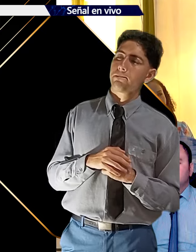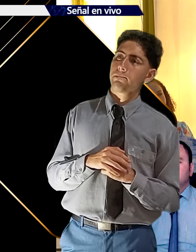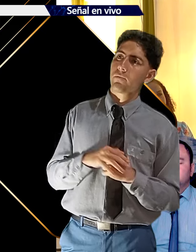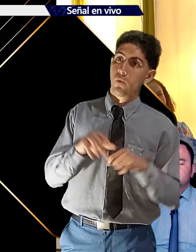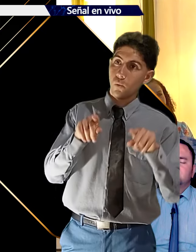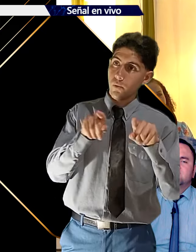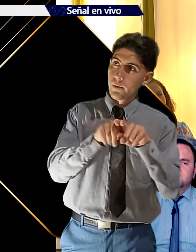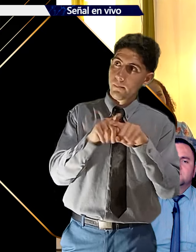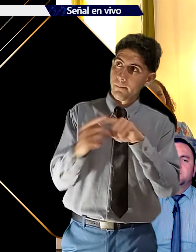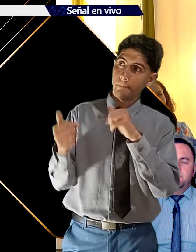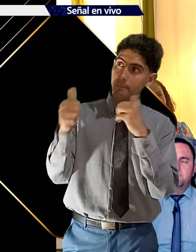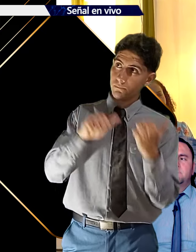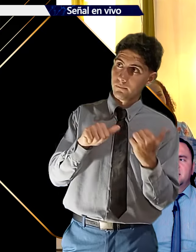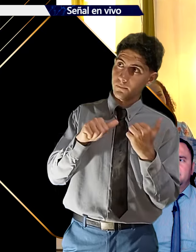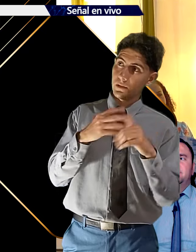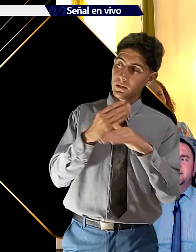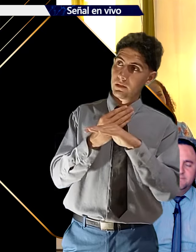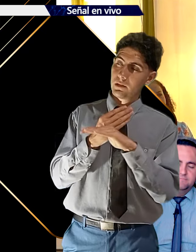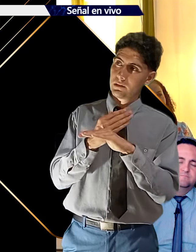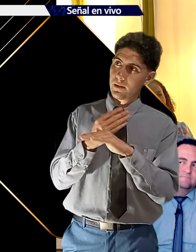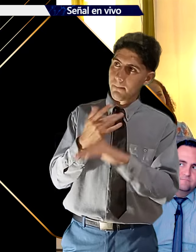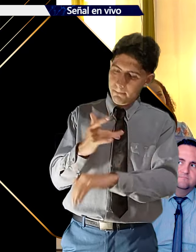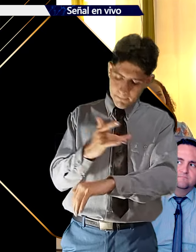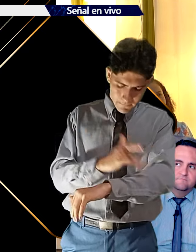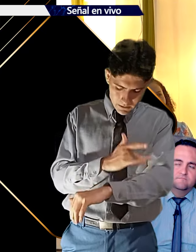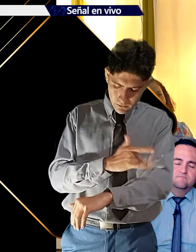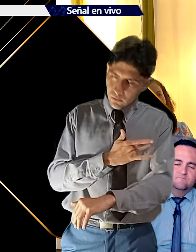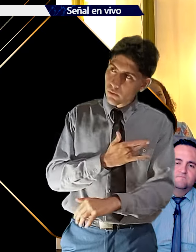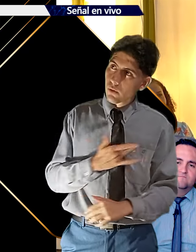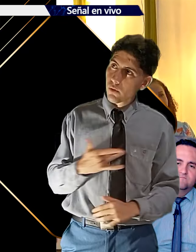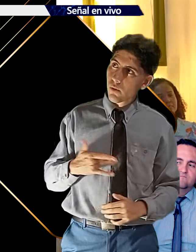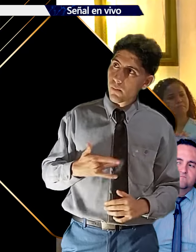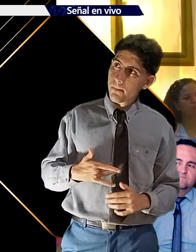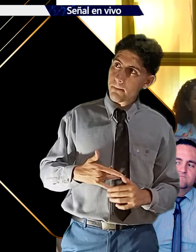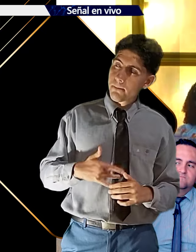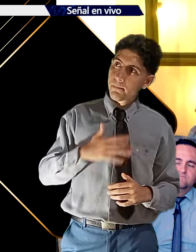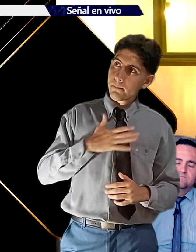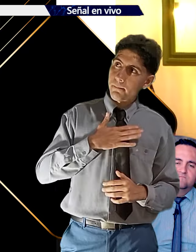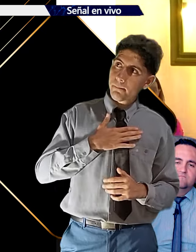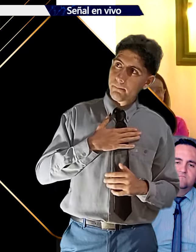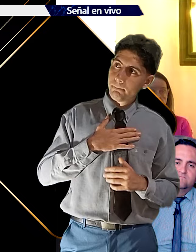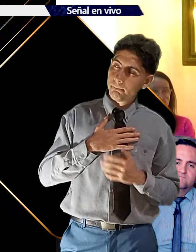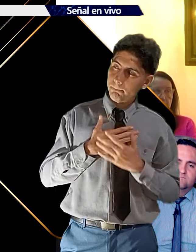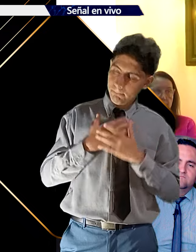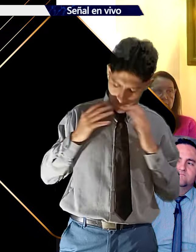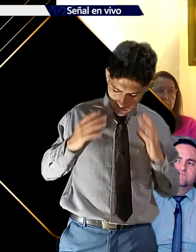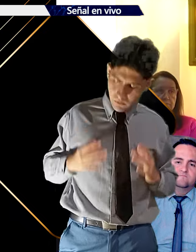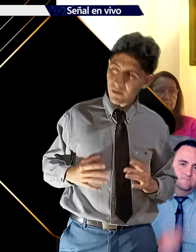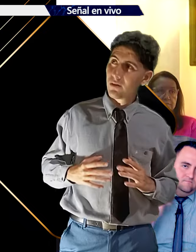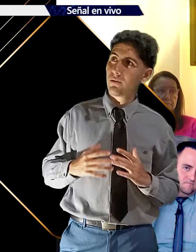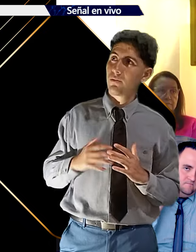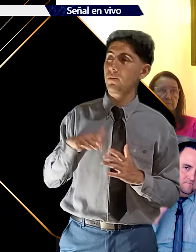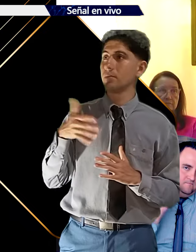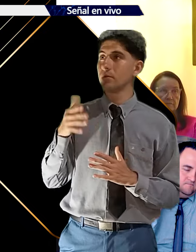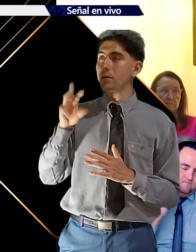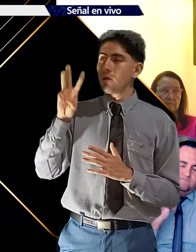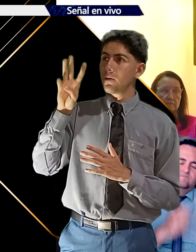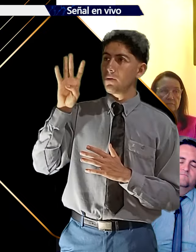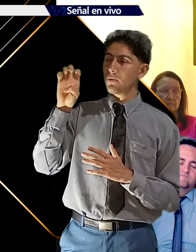un niño, un hermano de la iglesia, qué triste, una persona de la iglesia, me tocó mis partes